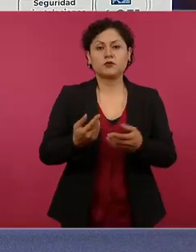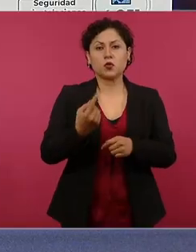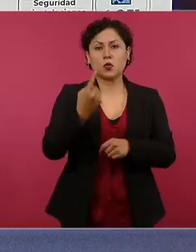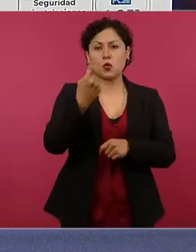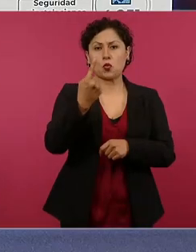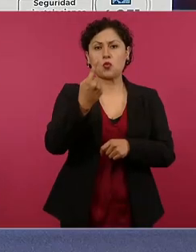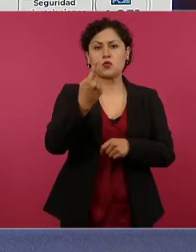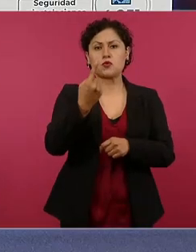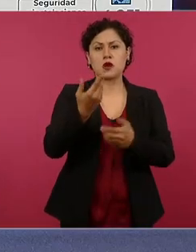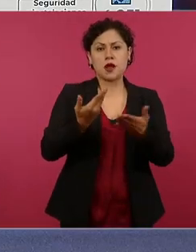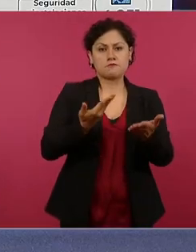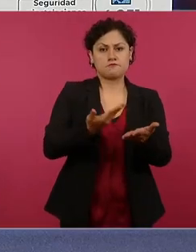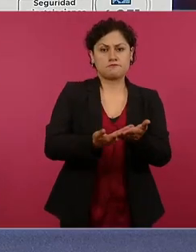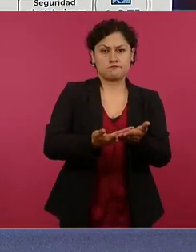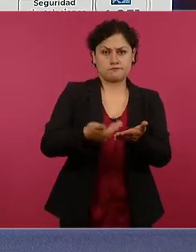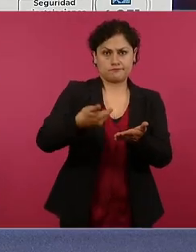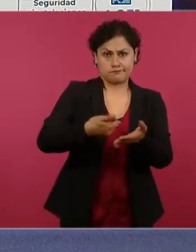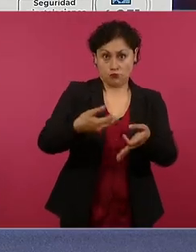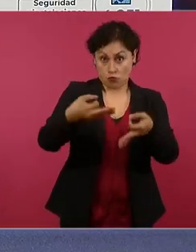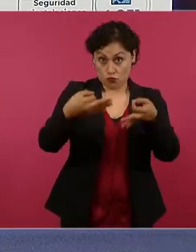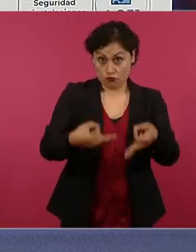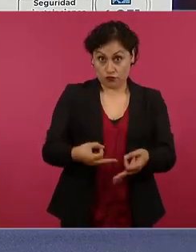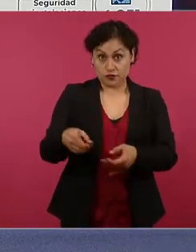una solicitud oficial del Instituto